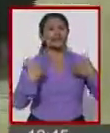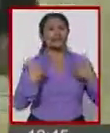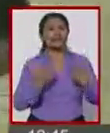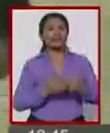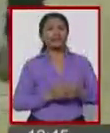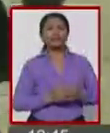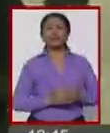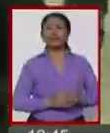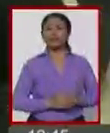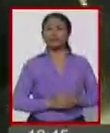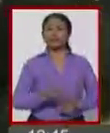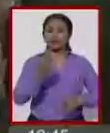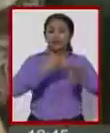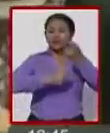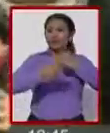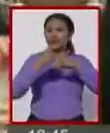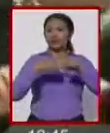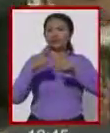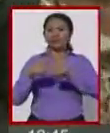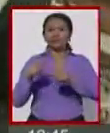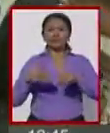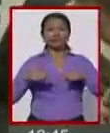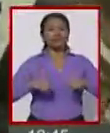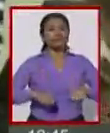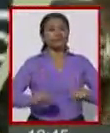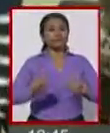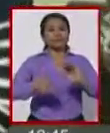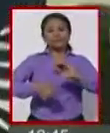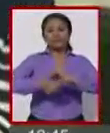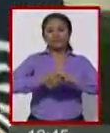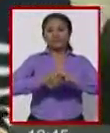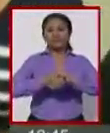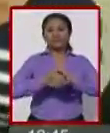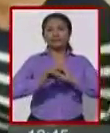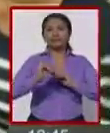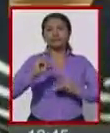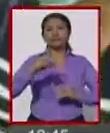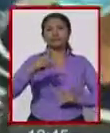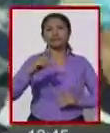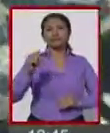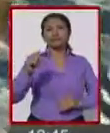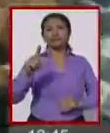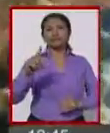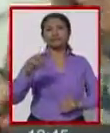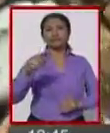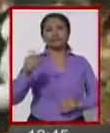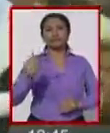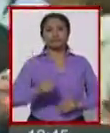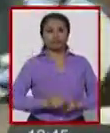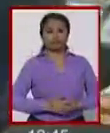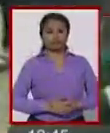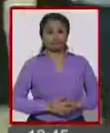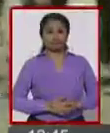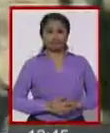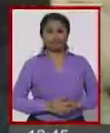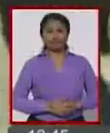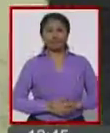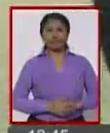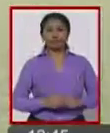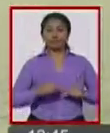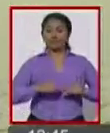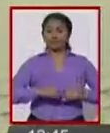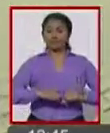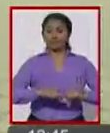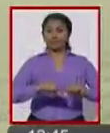sus comercios, sus tiendas dentro de lo que era el Shopping Fidalga. En este momento los bomberos